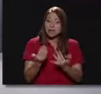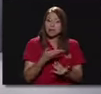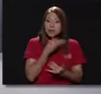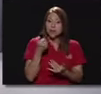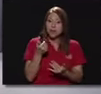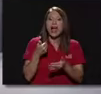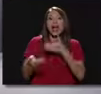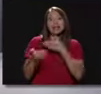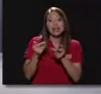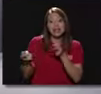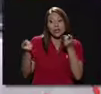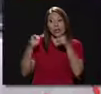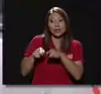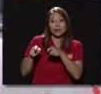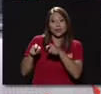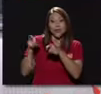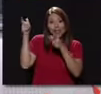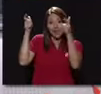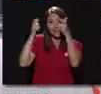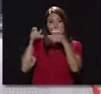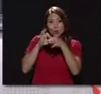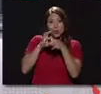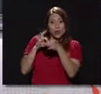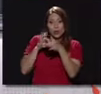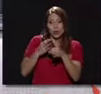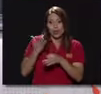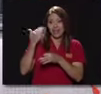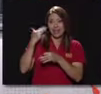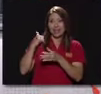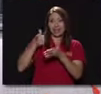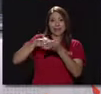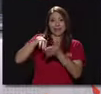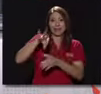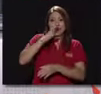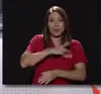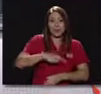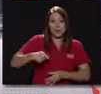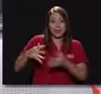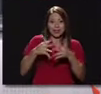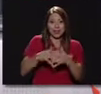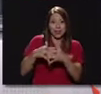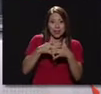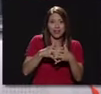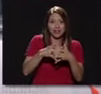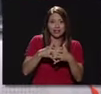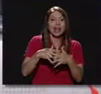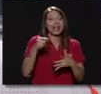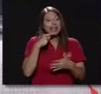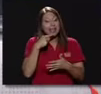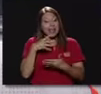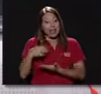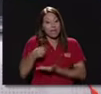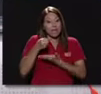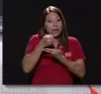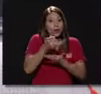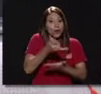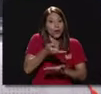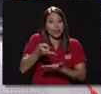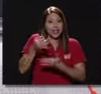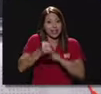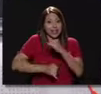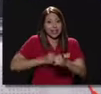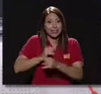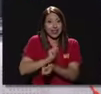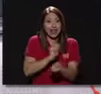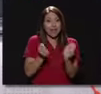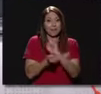en el Reino Unido y la reciente elección de los Estados Unidos. Agregaría que el Fondo Monetario Internacional cambió la perspectiva de crecimiento de los Estados Unidos y